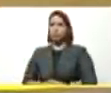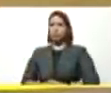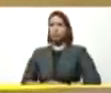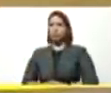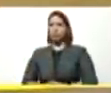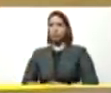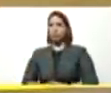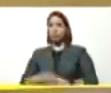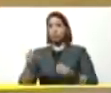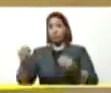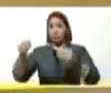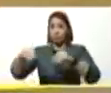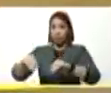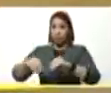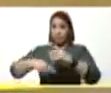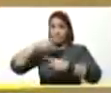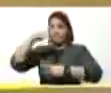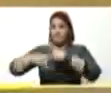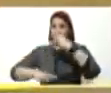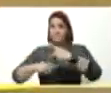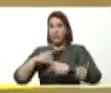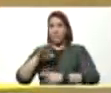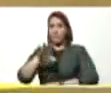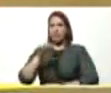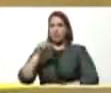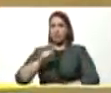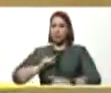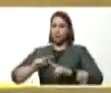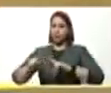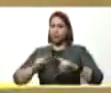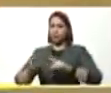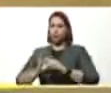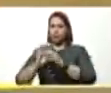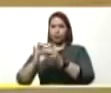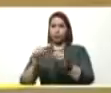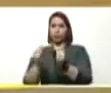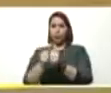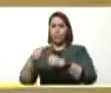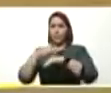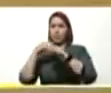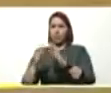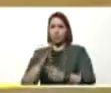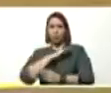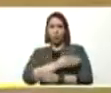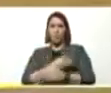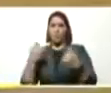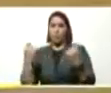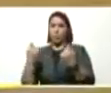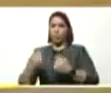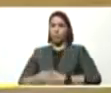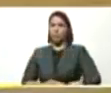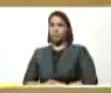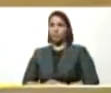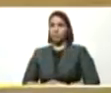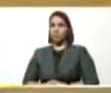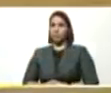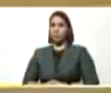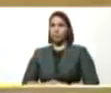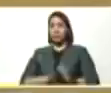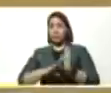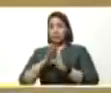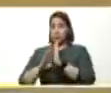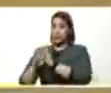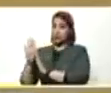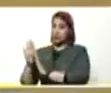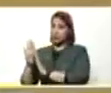de acuerdo al plan de la patria y en coordinación con el Ministerio del Poder Popular para el desarrollo